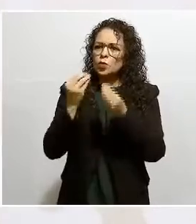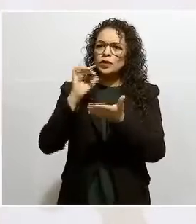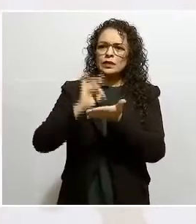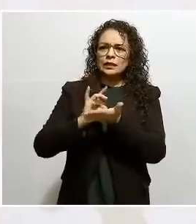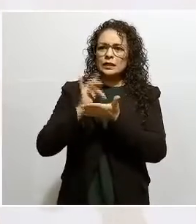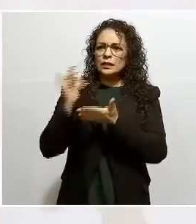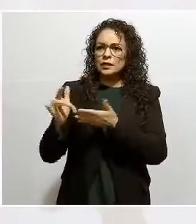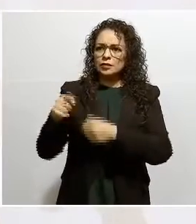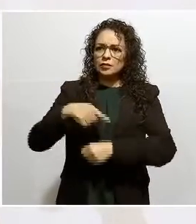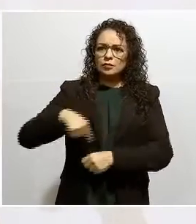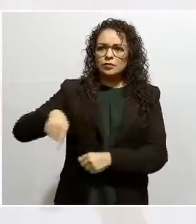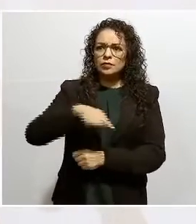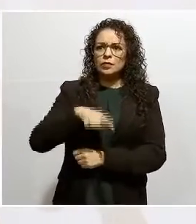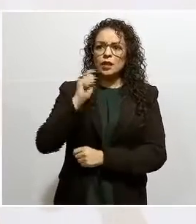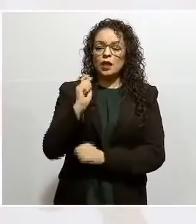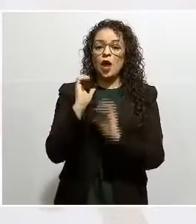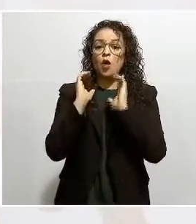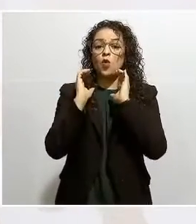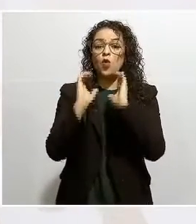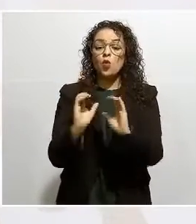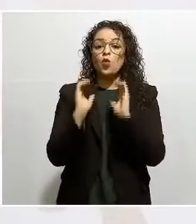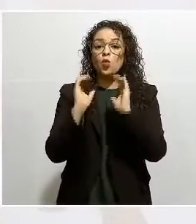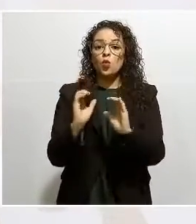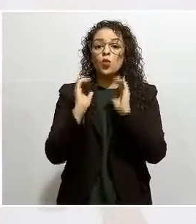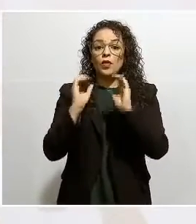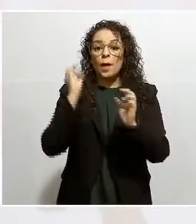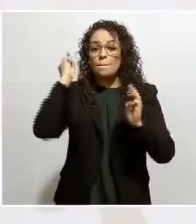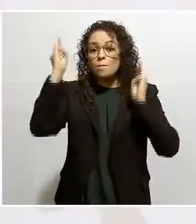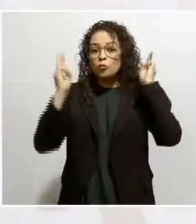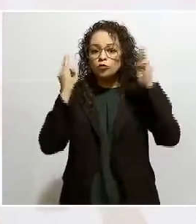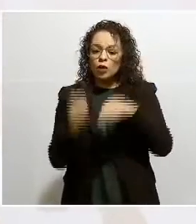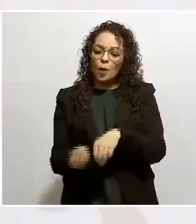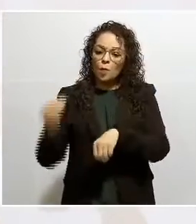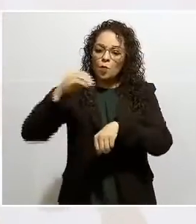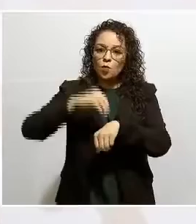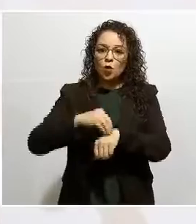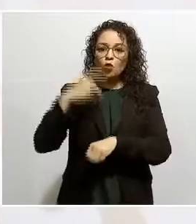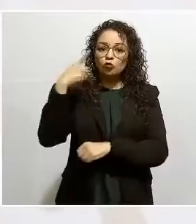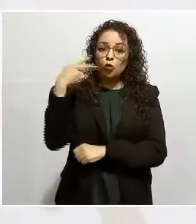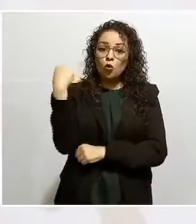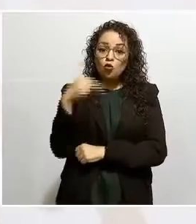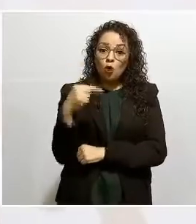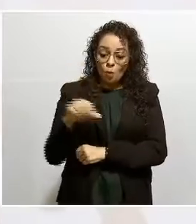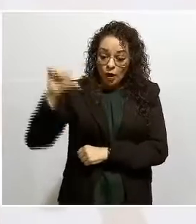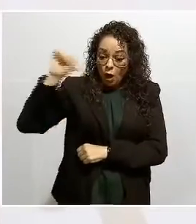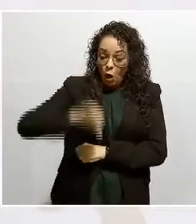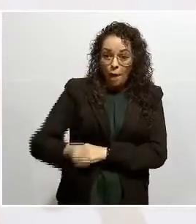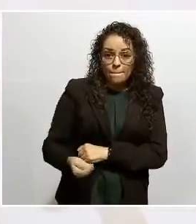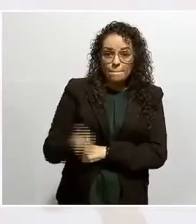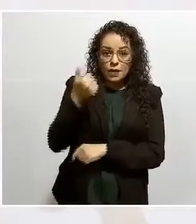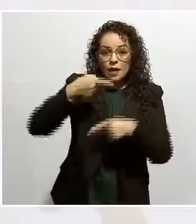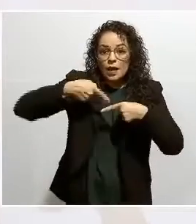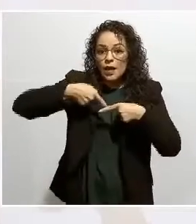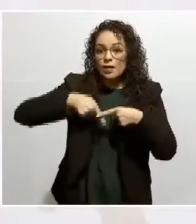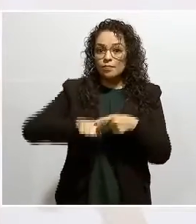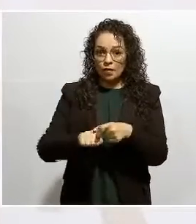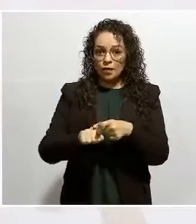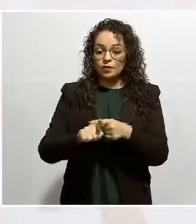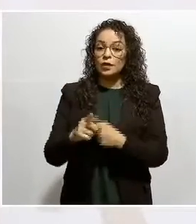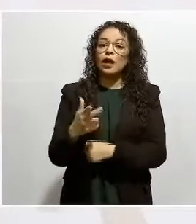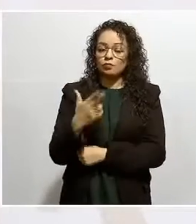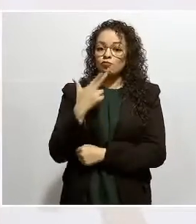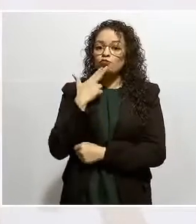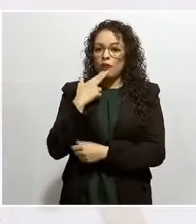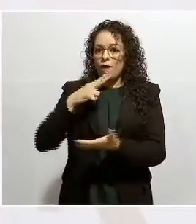una sala de conservación de este museo llevará su nombre a partir de hoy. Es una colección muy valiosa por las